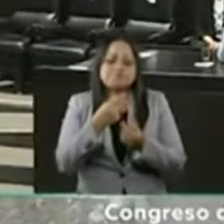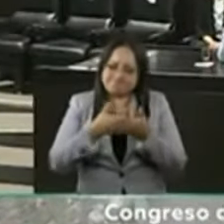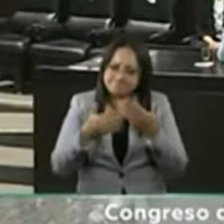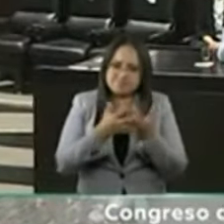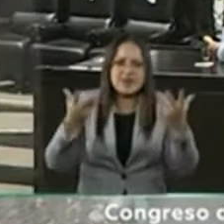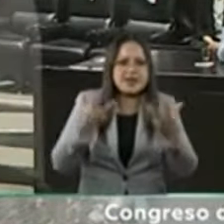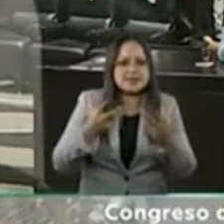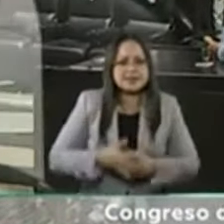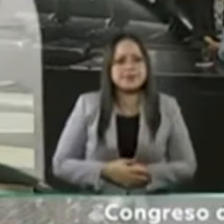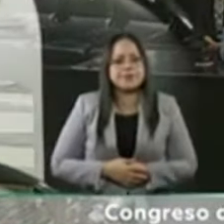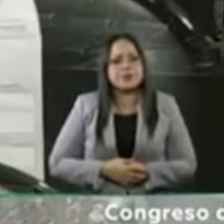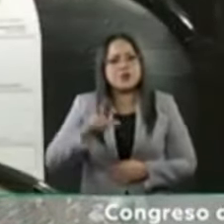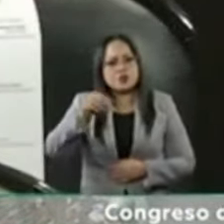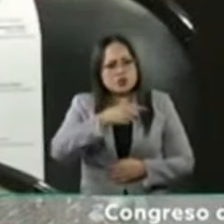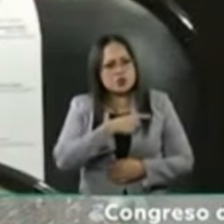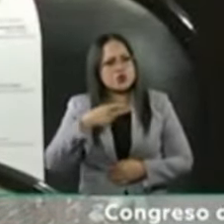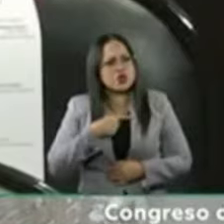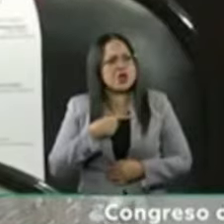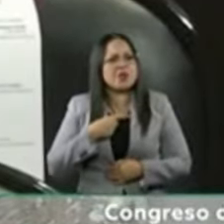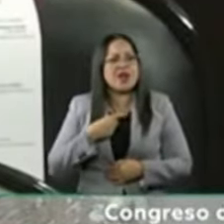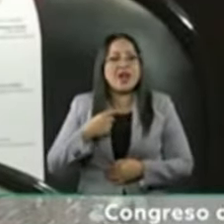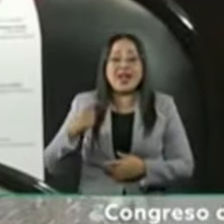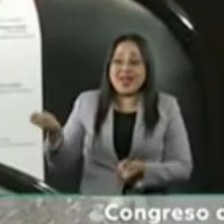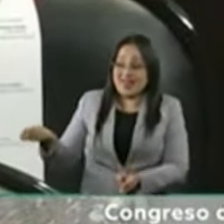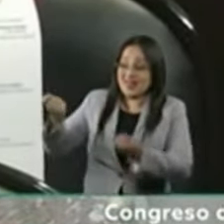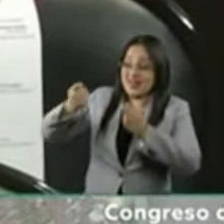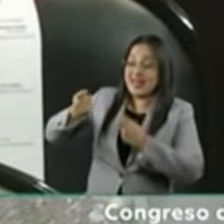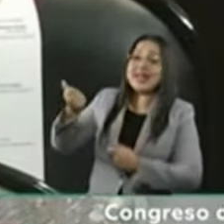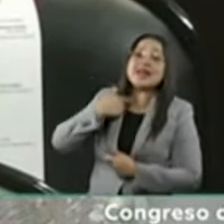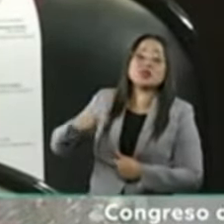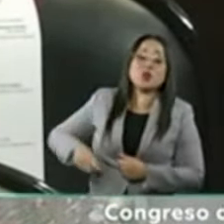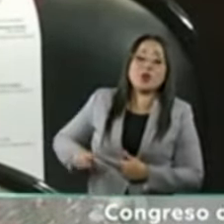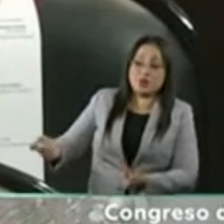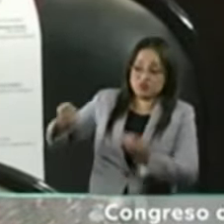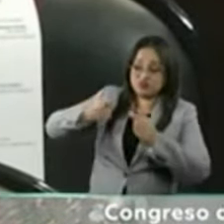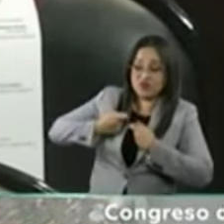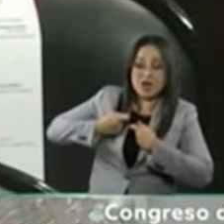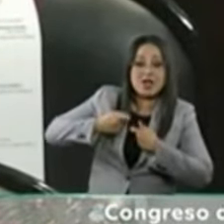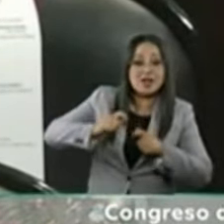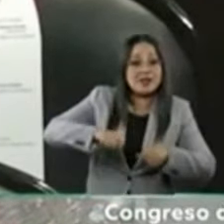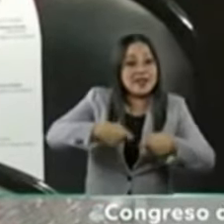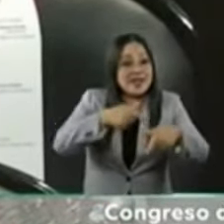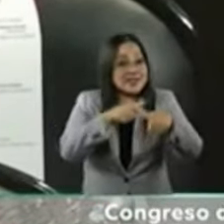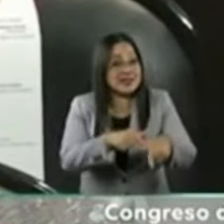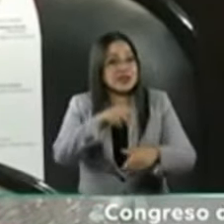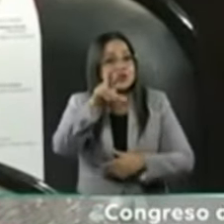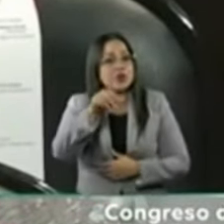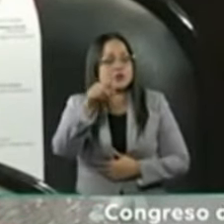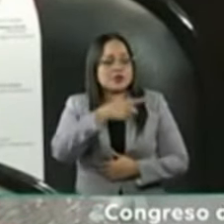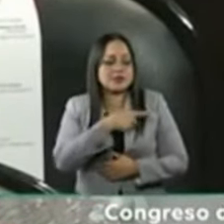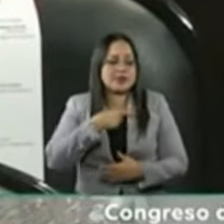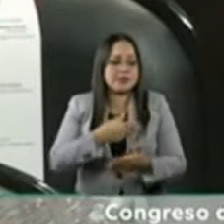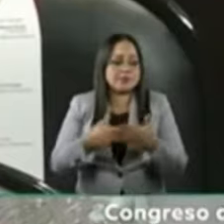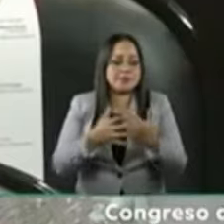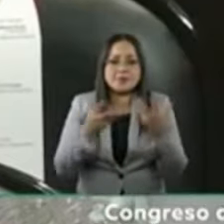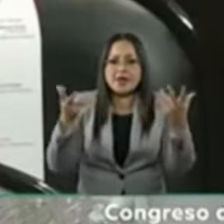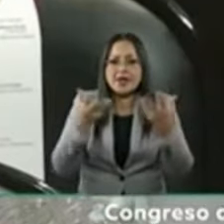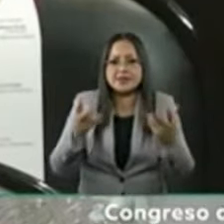México, Claudia Sheinbaum, ya en ese momento, por supuesto, pues se exponga, dé a conocer, Gaby, sus 100 puntos